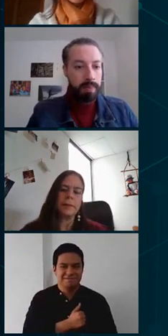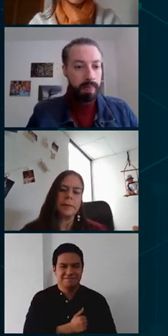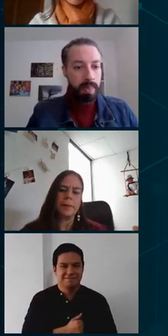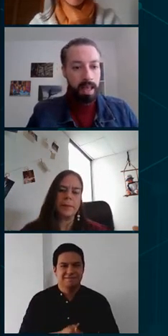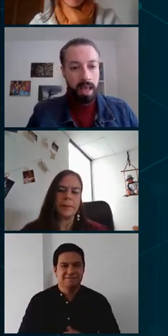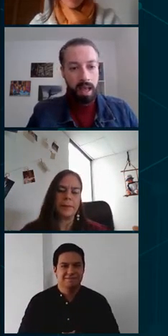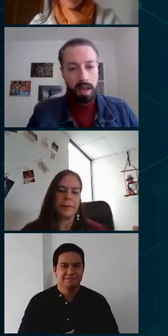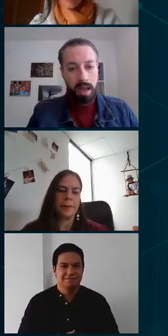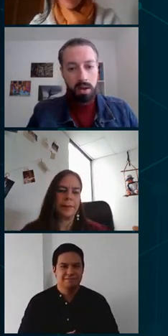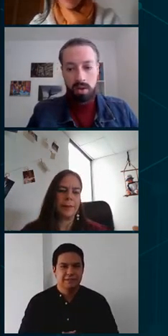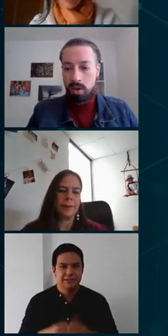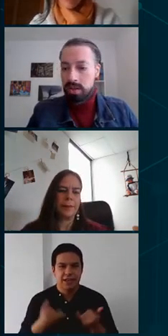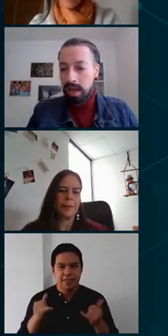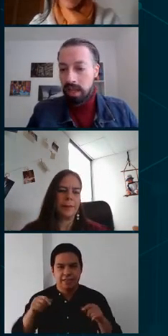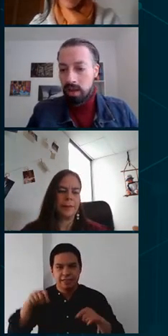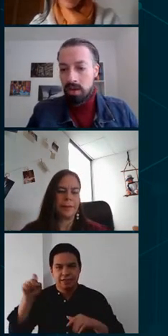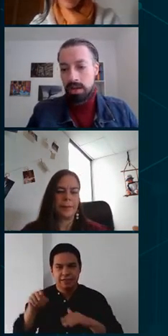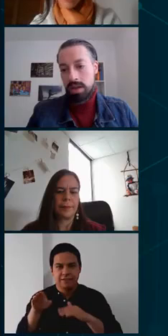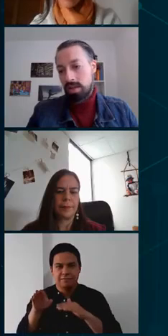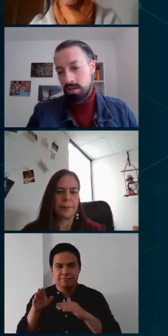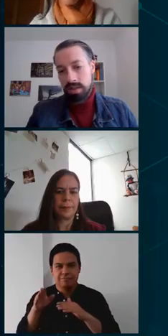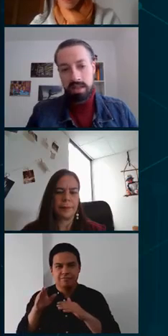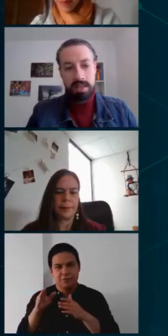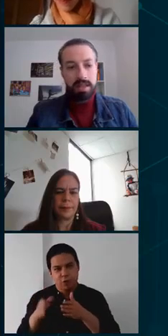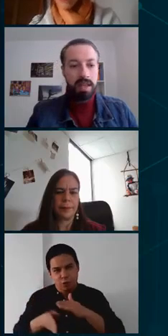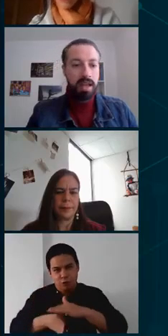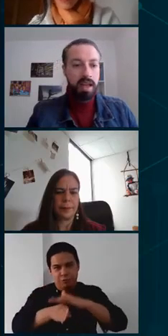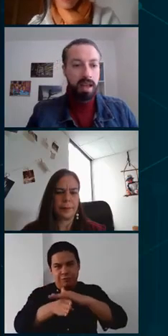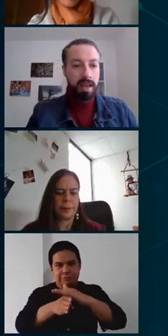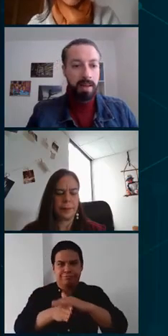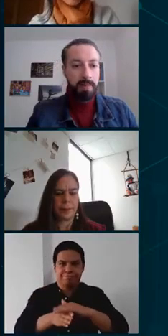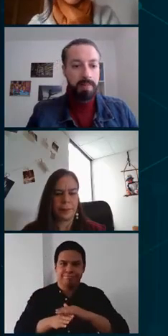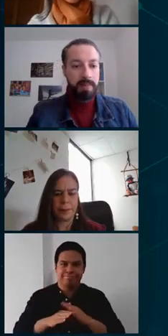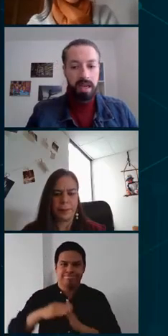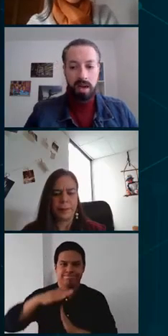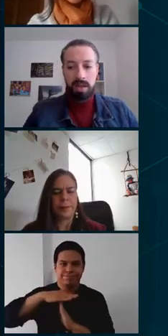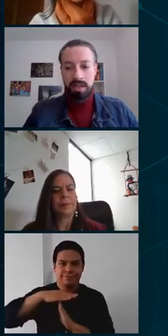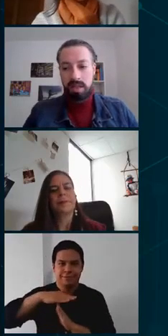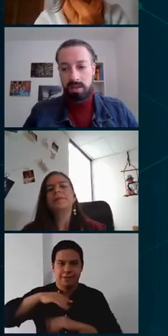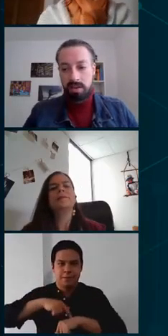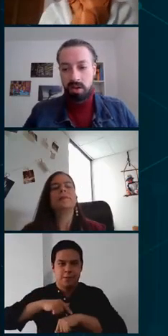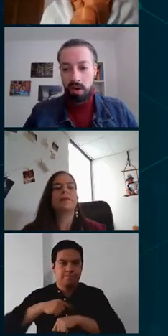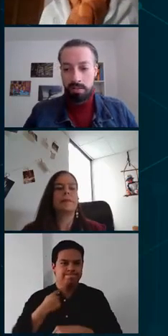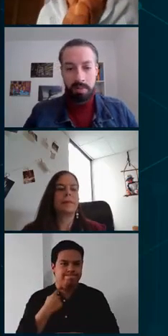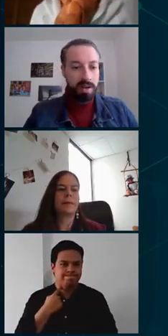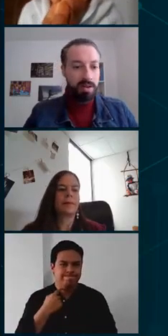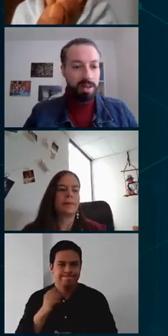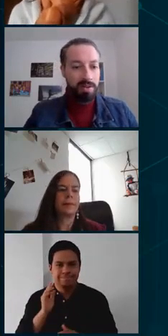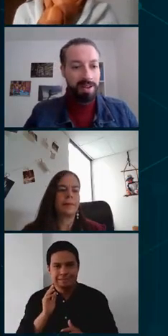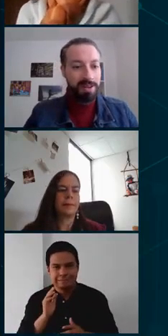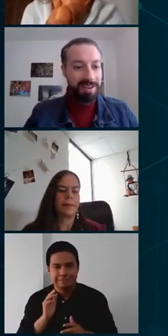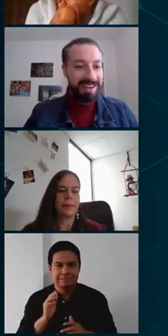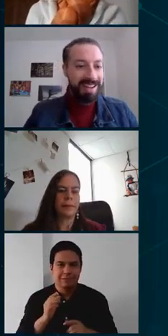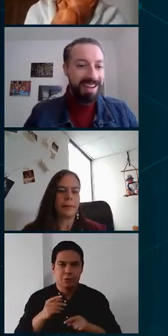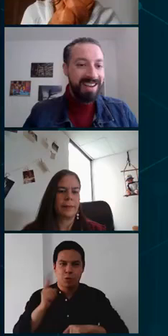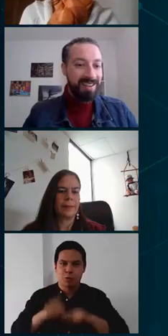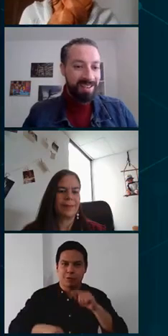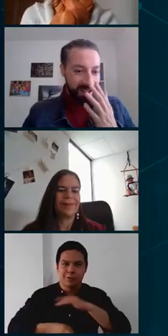la... en el otro contenido, entonces creo que sí, no vamos a poder